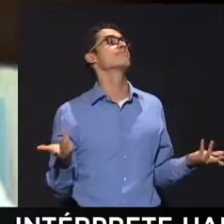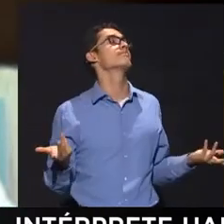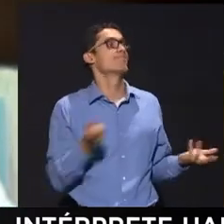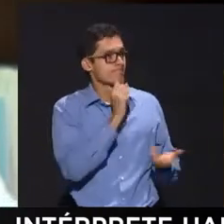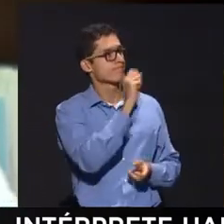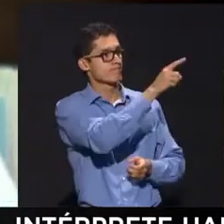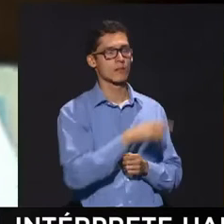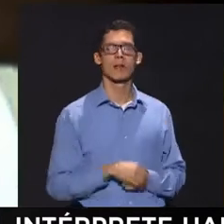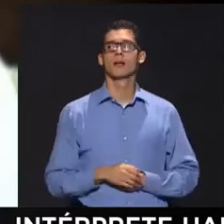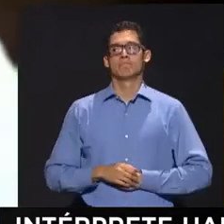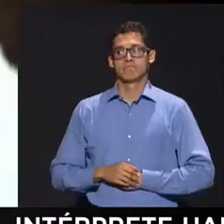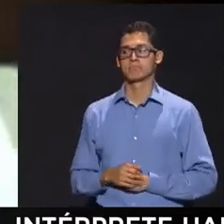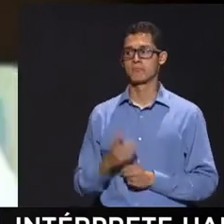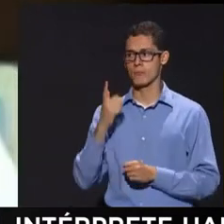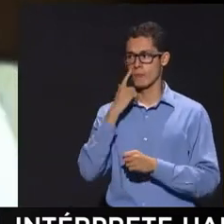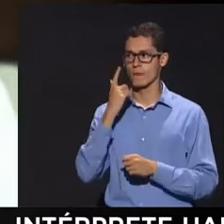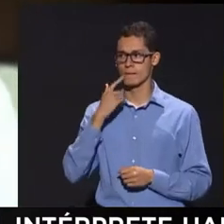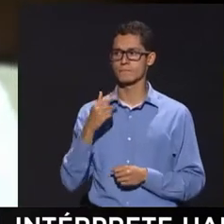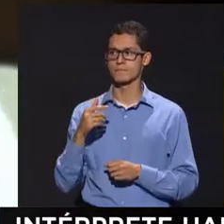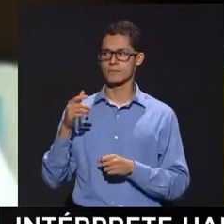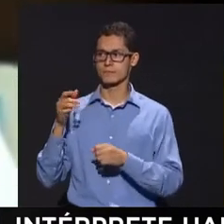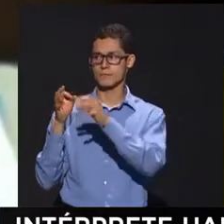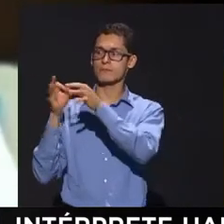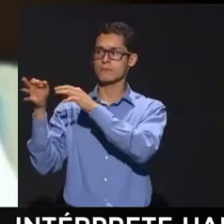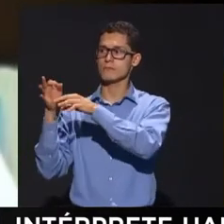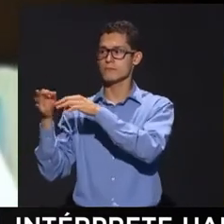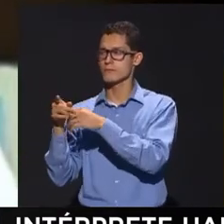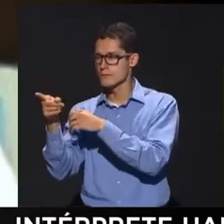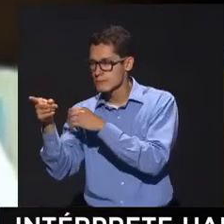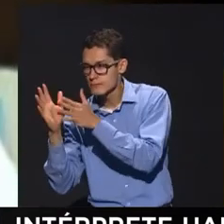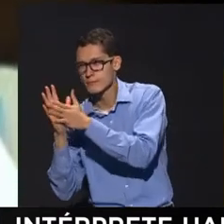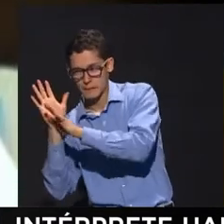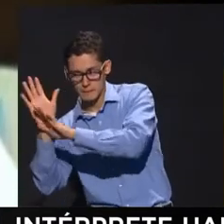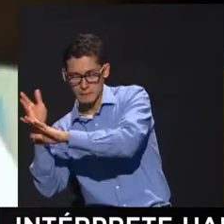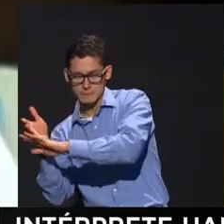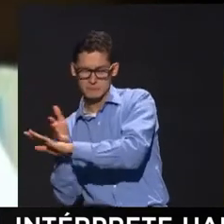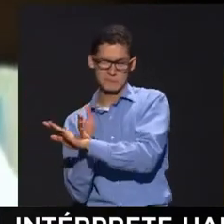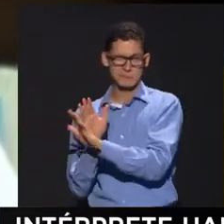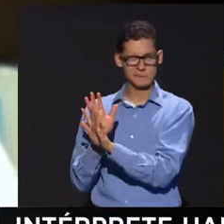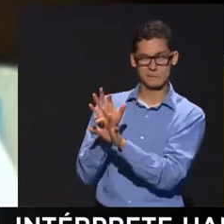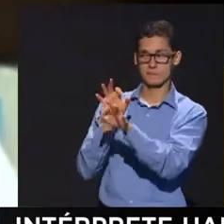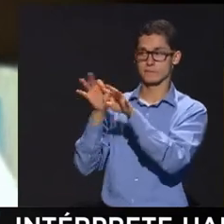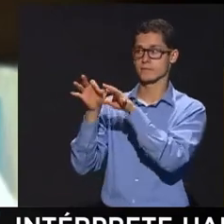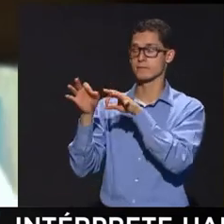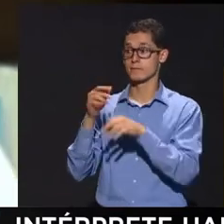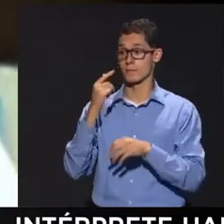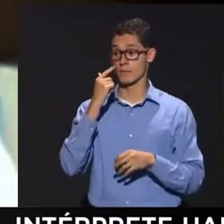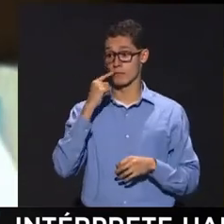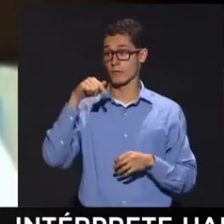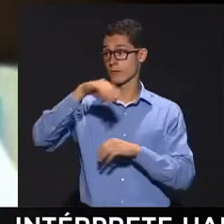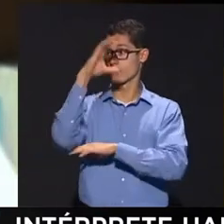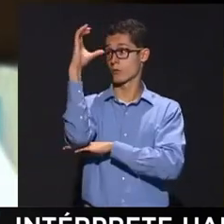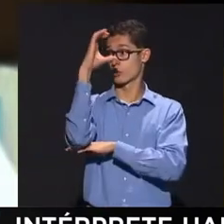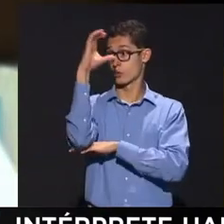Ok, Paola, déjame ir un poquito más atrás. Mira, los servicios públicos domiciliarios en Colombia se prestan bajo la modalidad